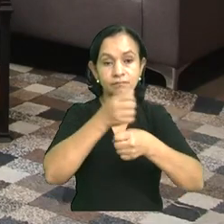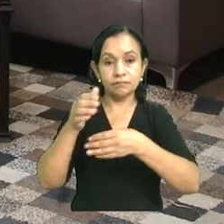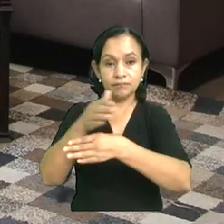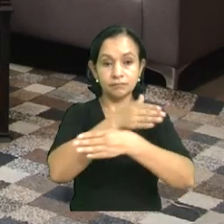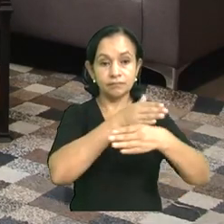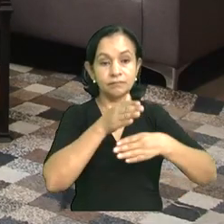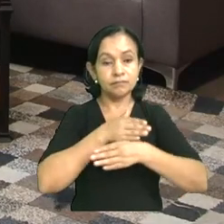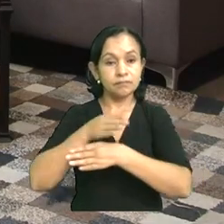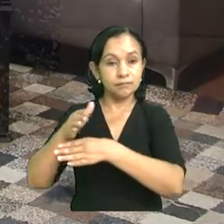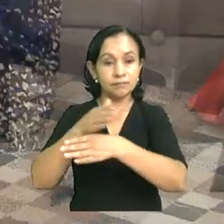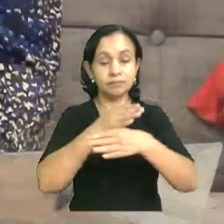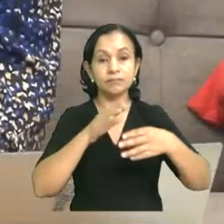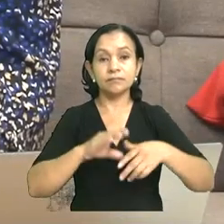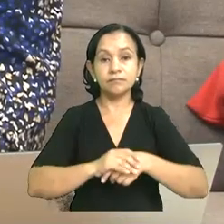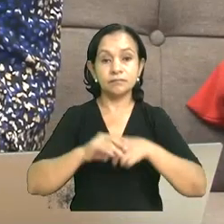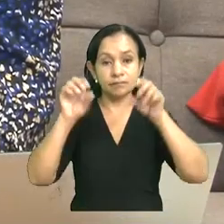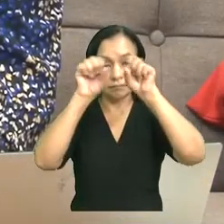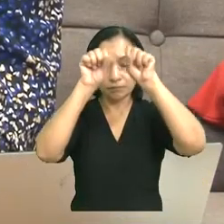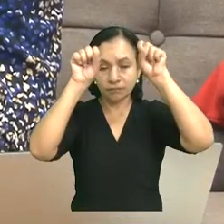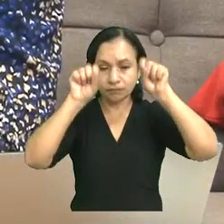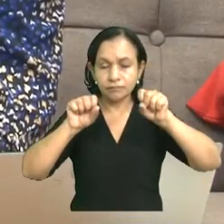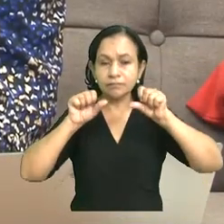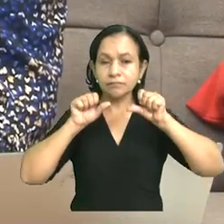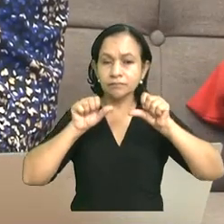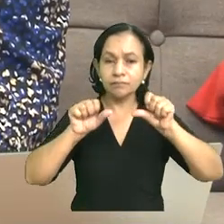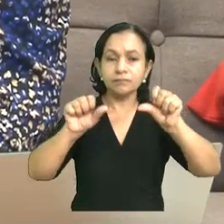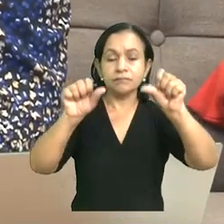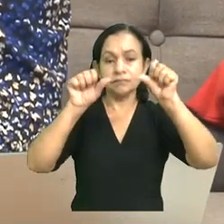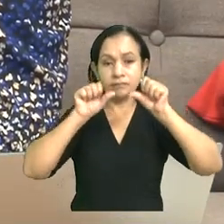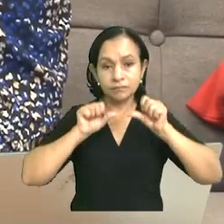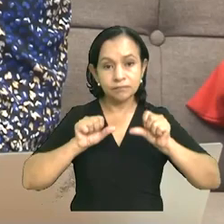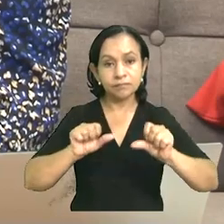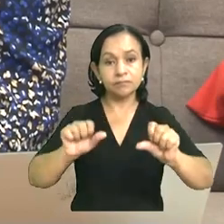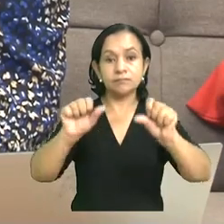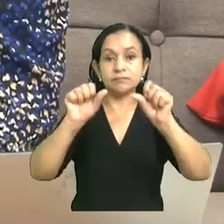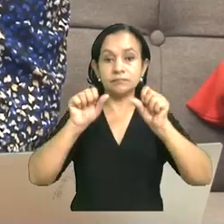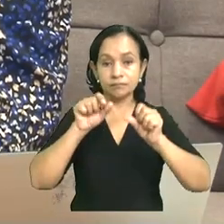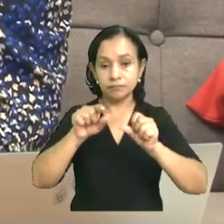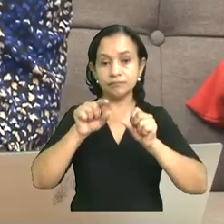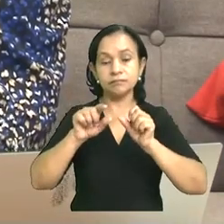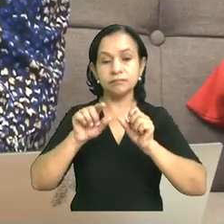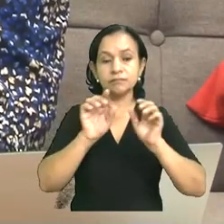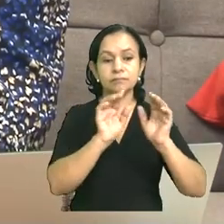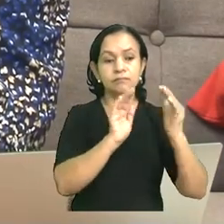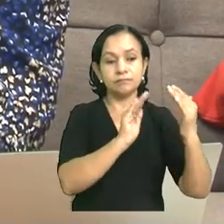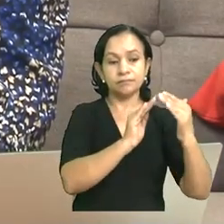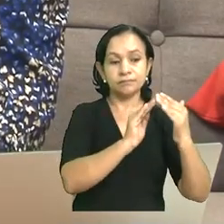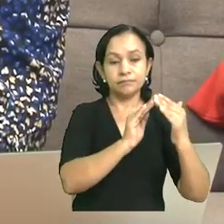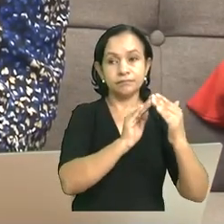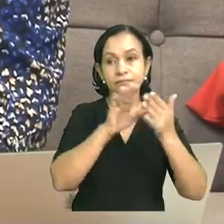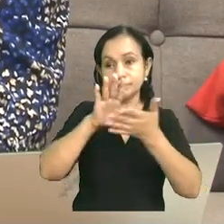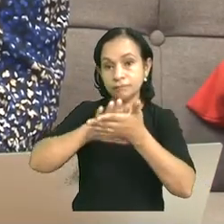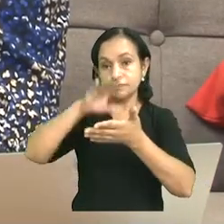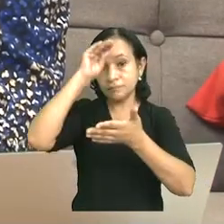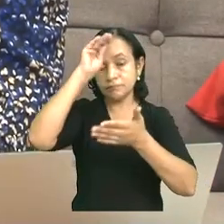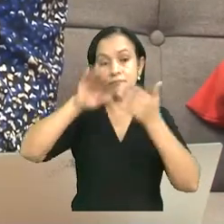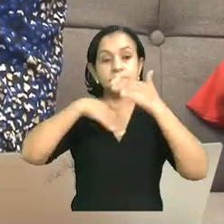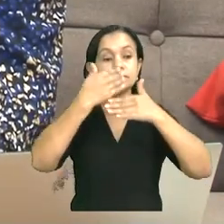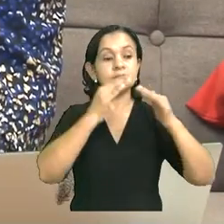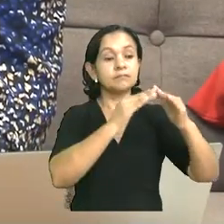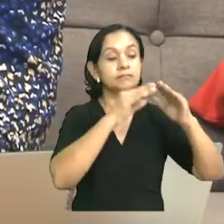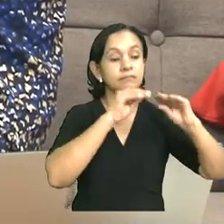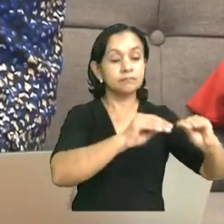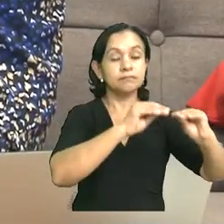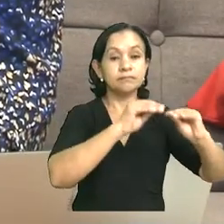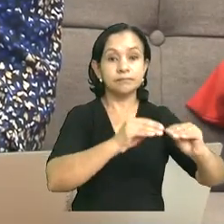más, la capacitación permanente a los trabajadores para que también eso lo trasladen a sus hogares, para que lo implementen en sus